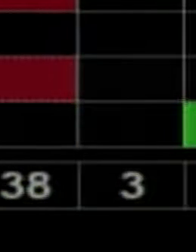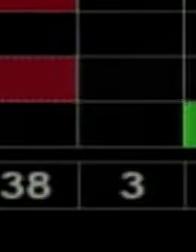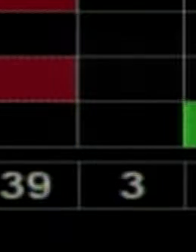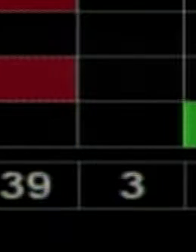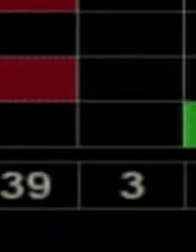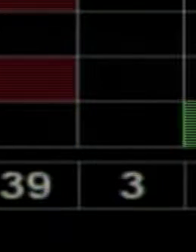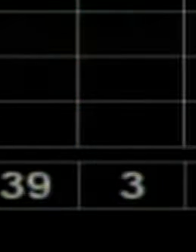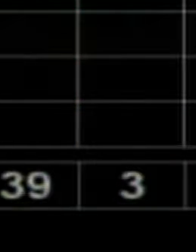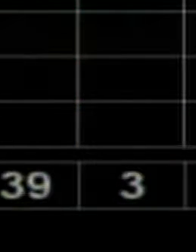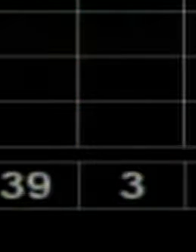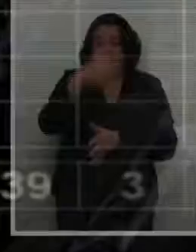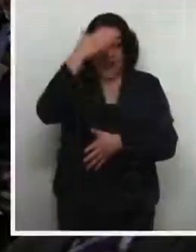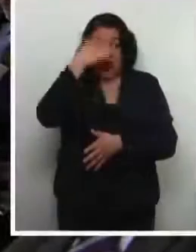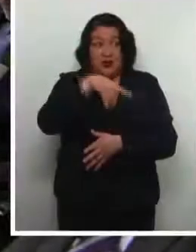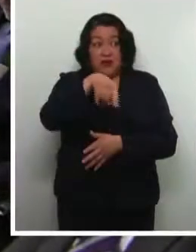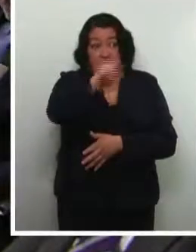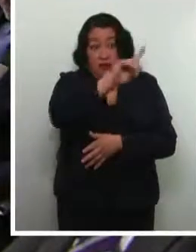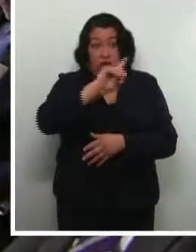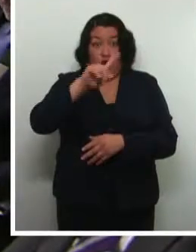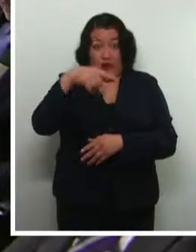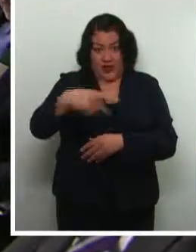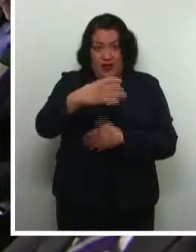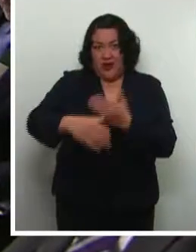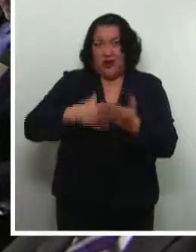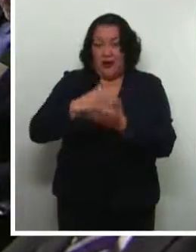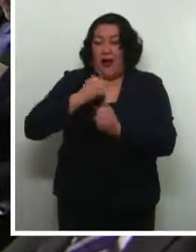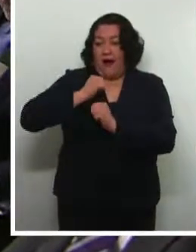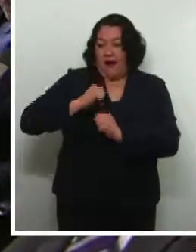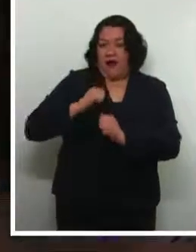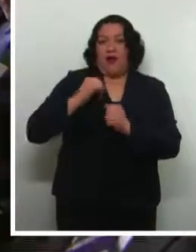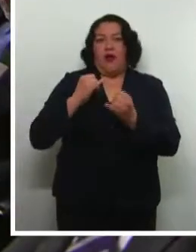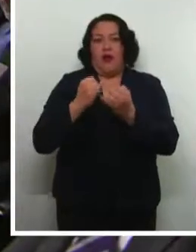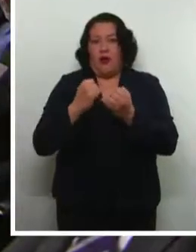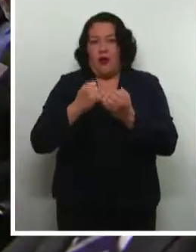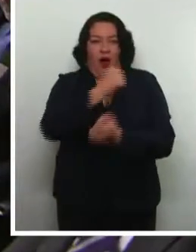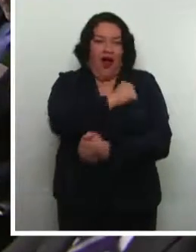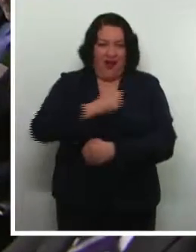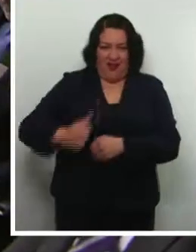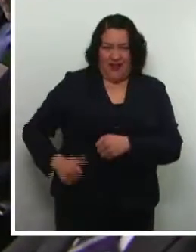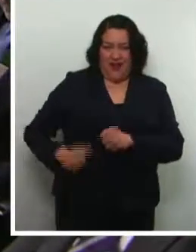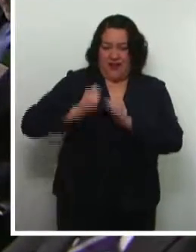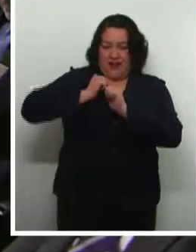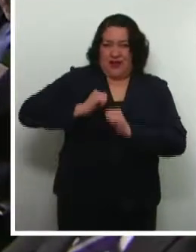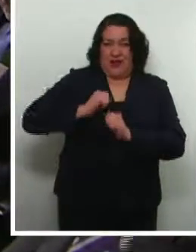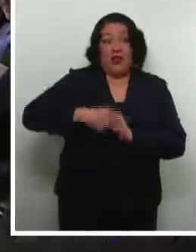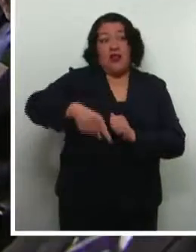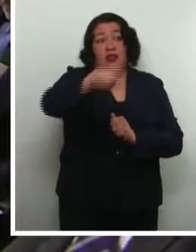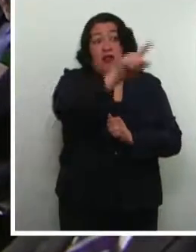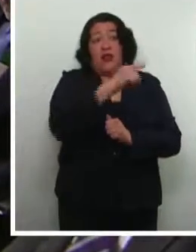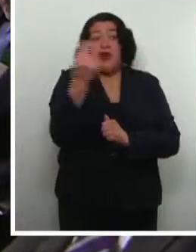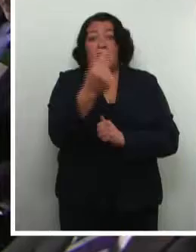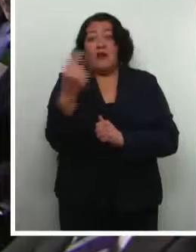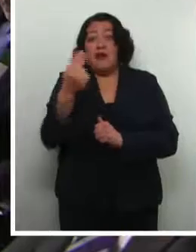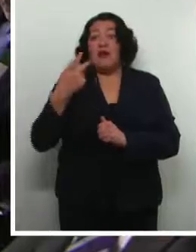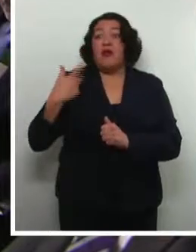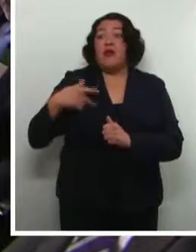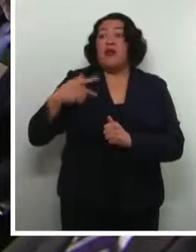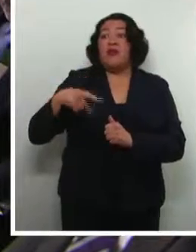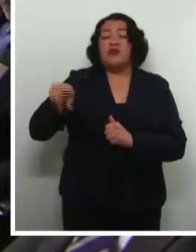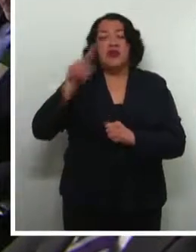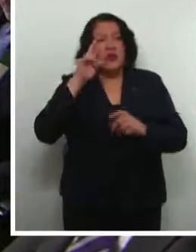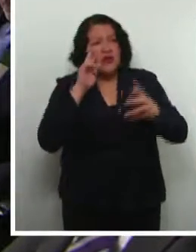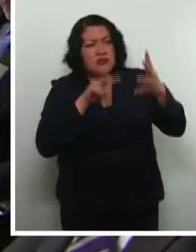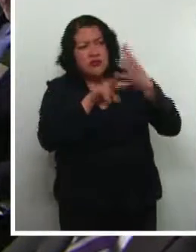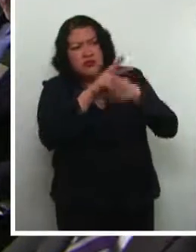las alcaldías establecerán procedimientos y formas de gobierno abierto que garanticen la participación